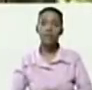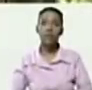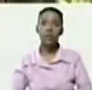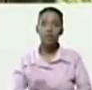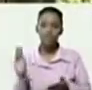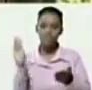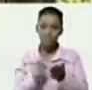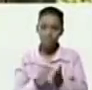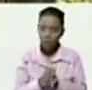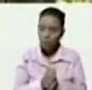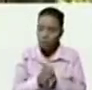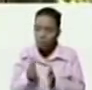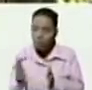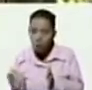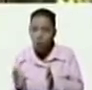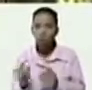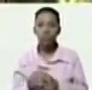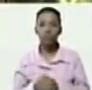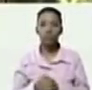póngase a un lado.